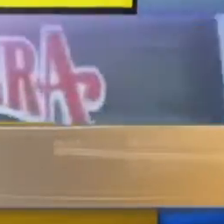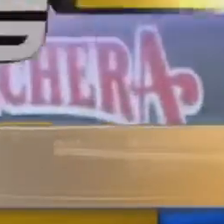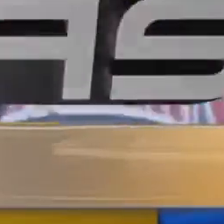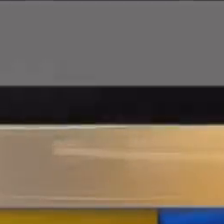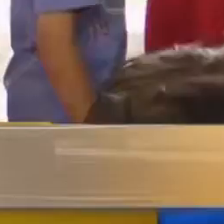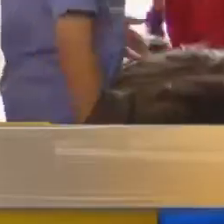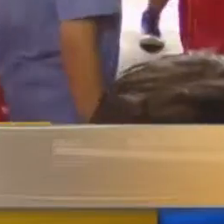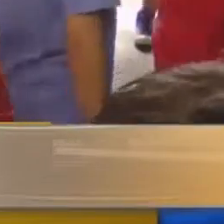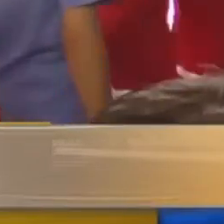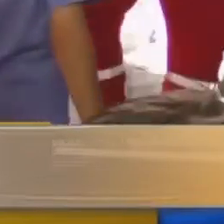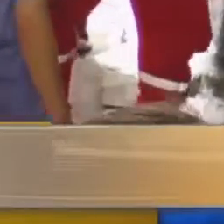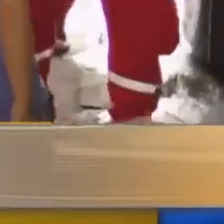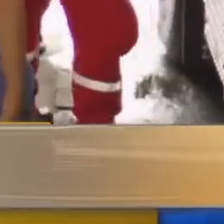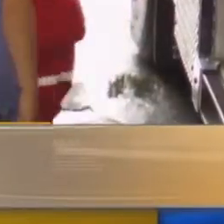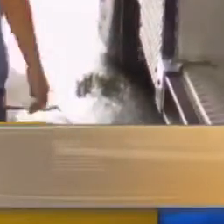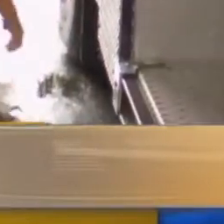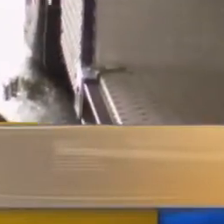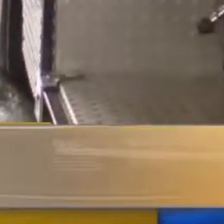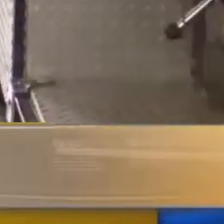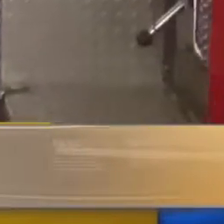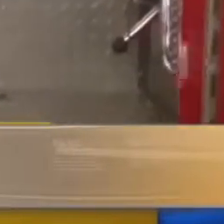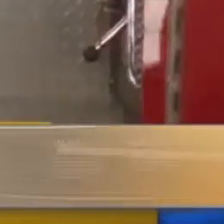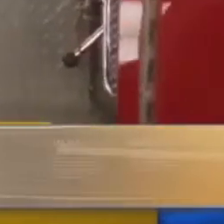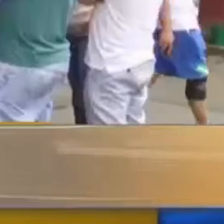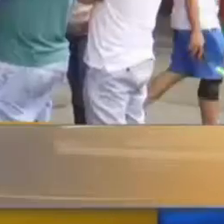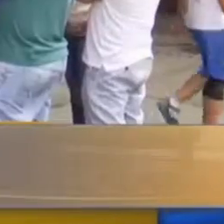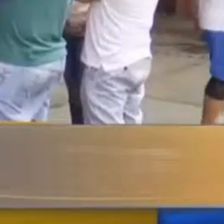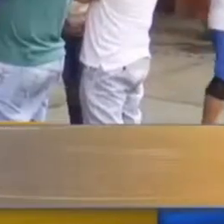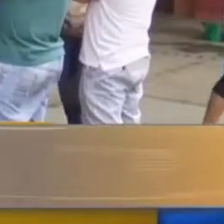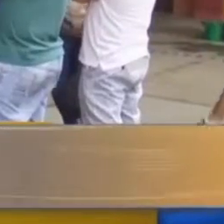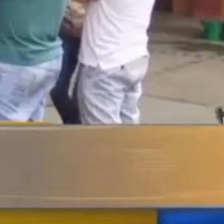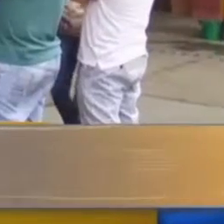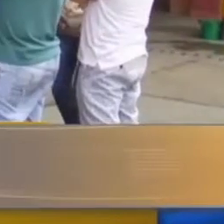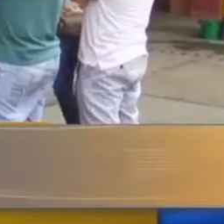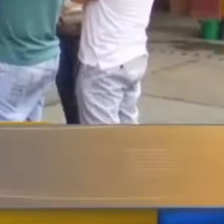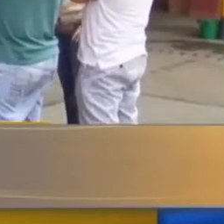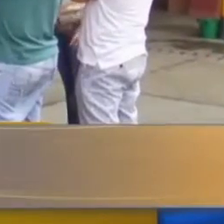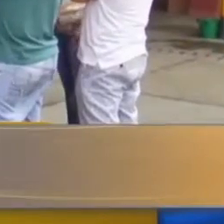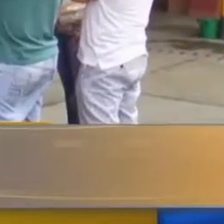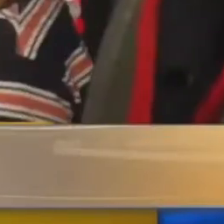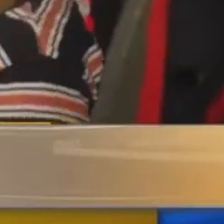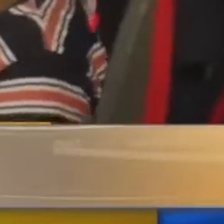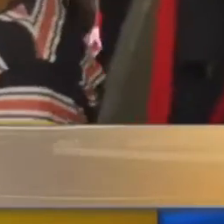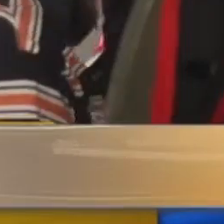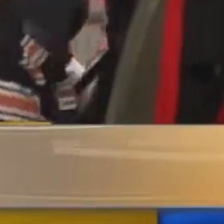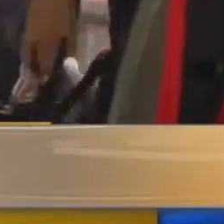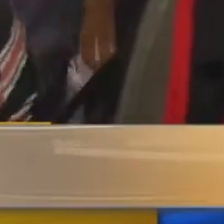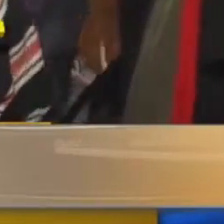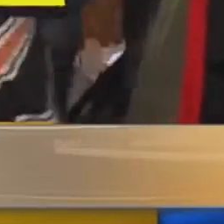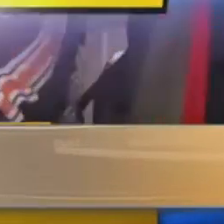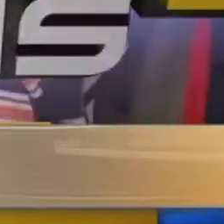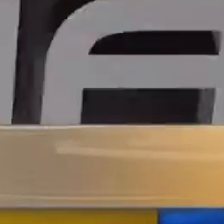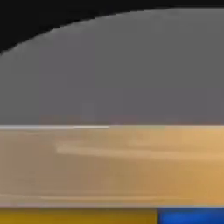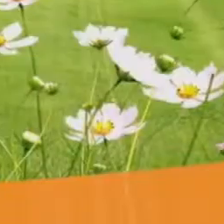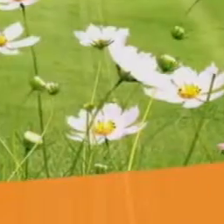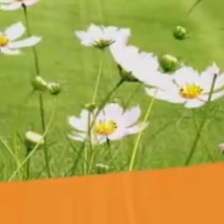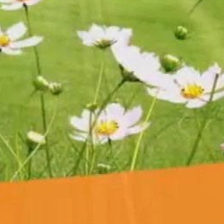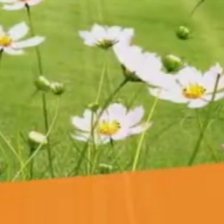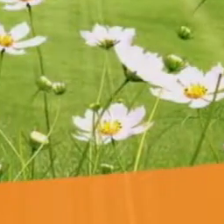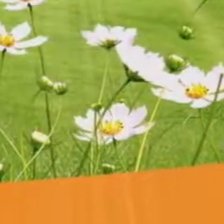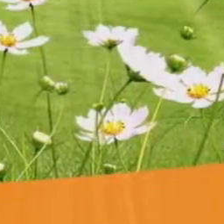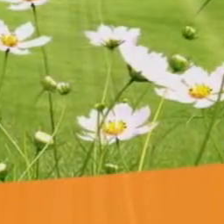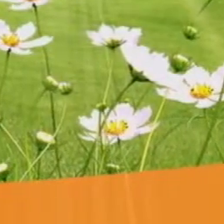Águila 2. Al cierre, la descendencia de la familia Enlace Televisión conoció a fondo la labor de los bomberos voluntarios.